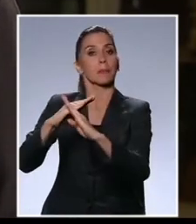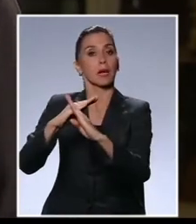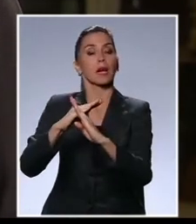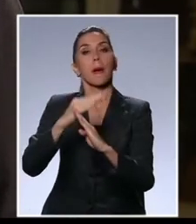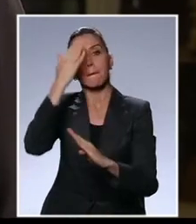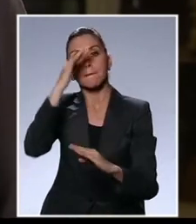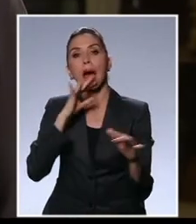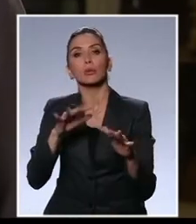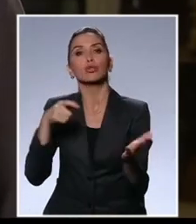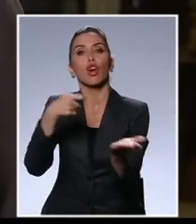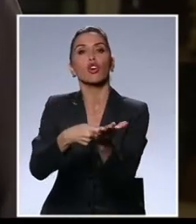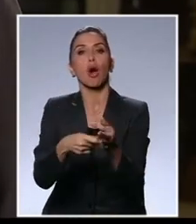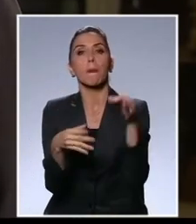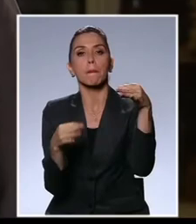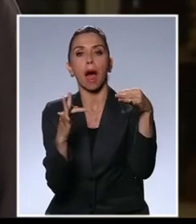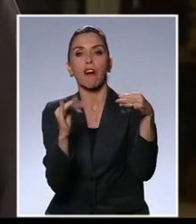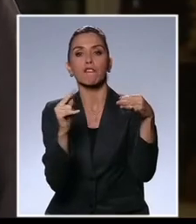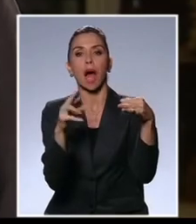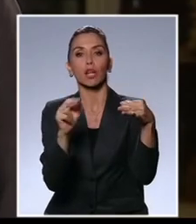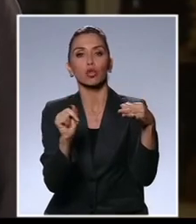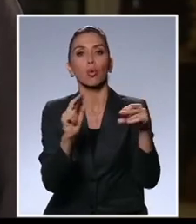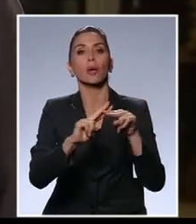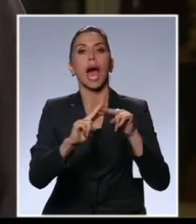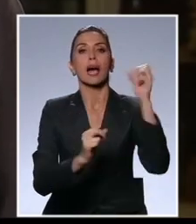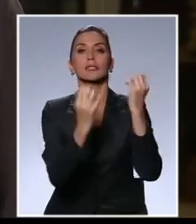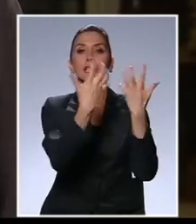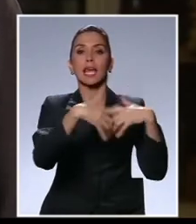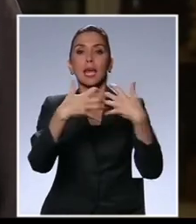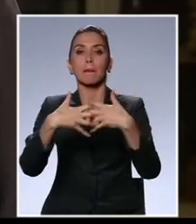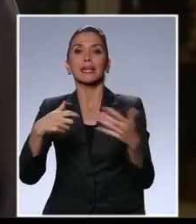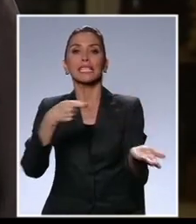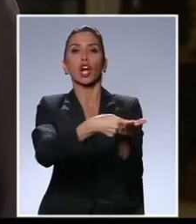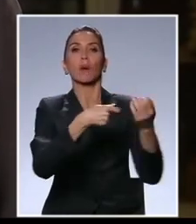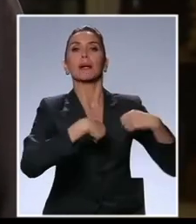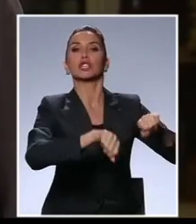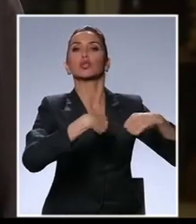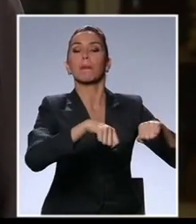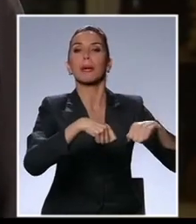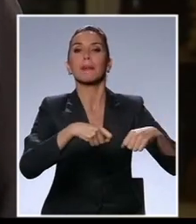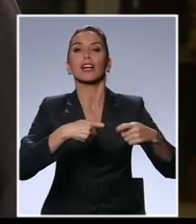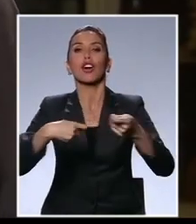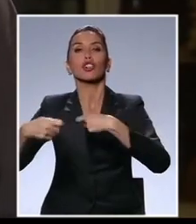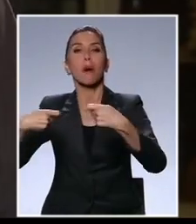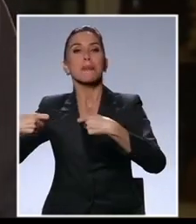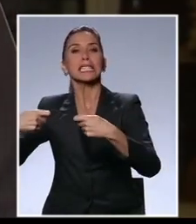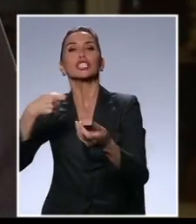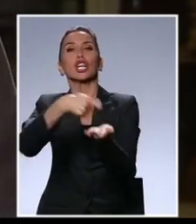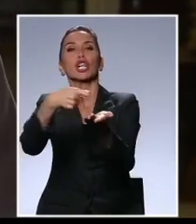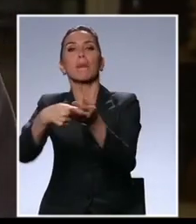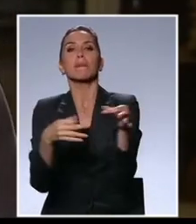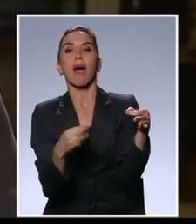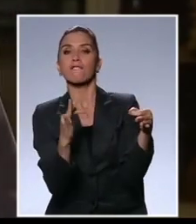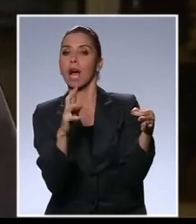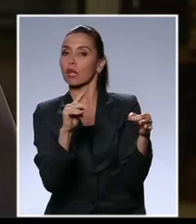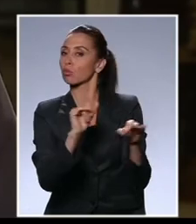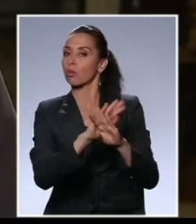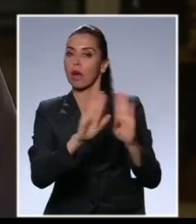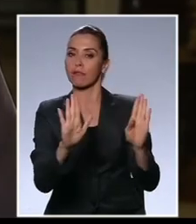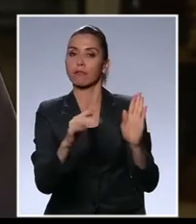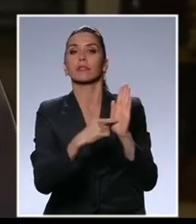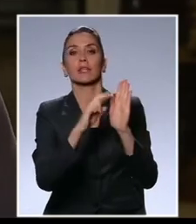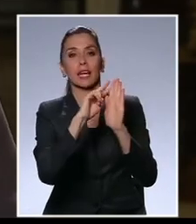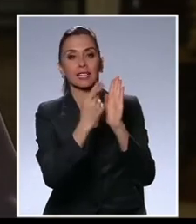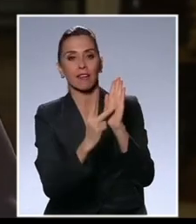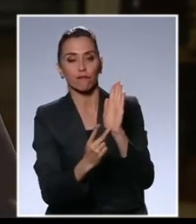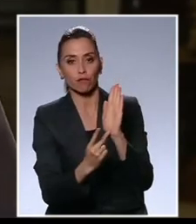de las compras con factura que realizan las empresas en supermercados y comercios similares esta reforma